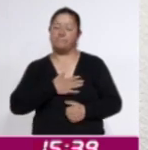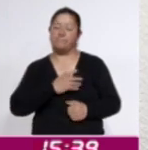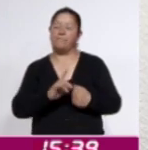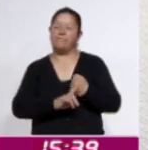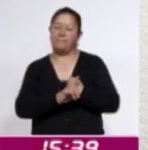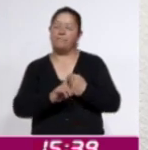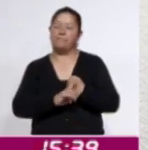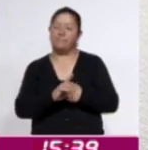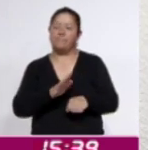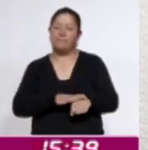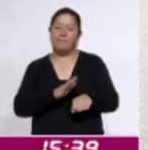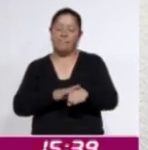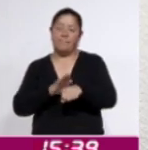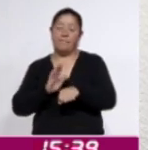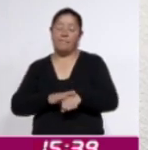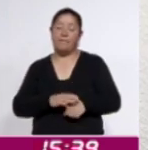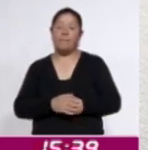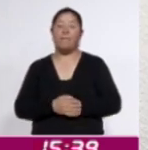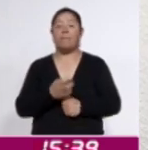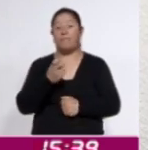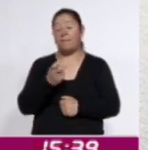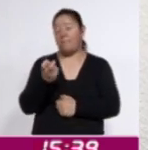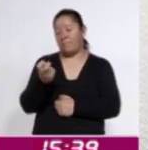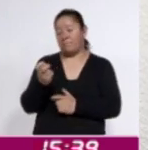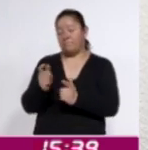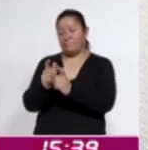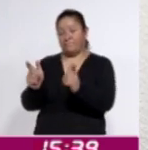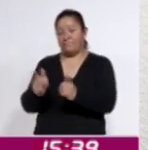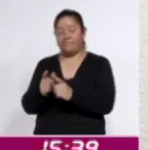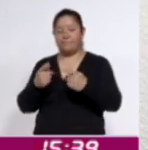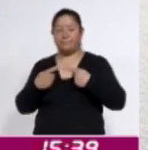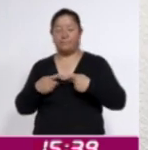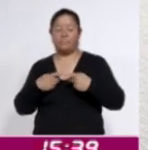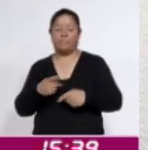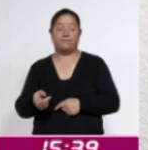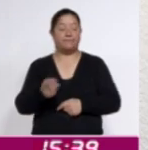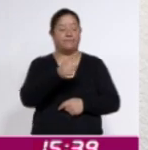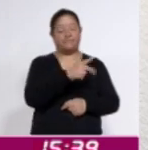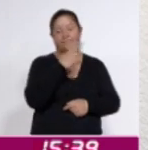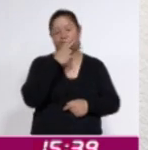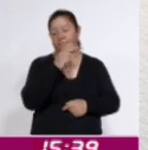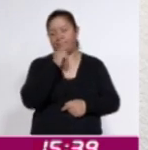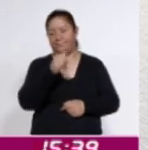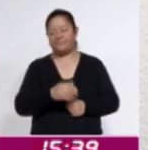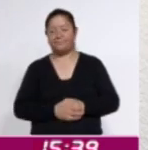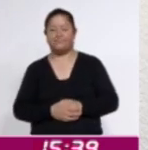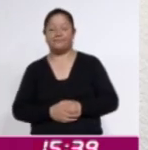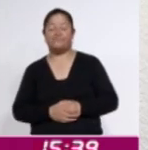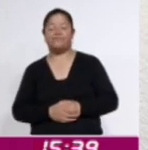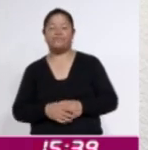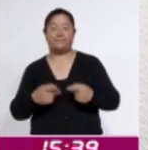muchísimo más, o a ese grupo de personas, que a los que no fuman, a los que trabajan en el campo, que